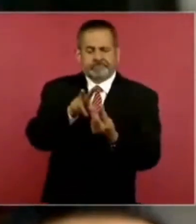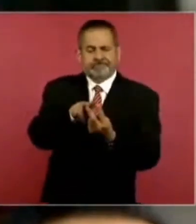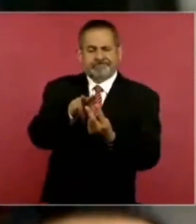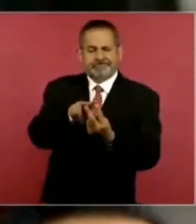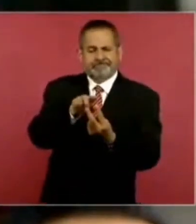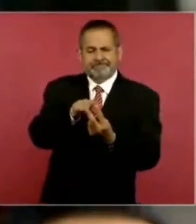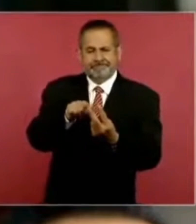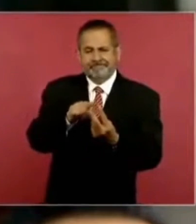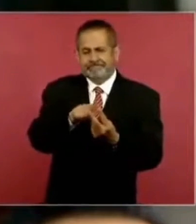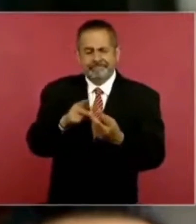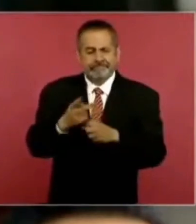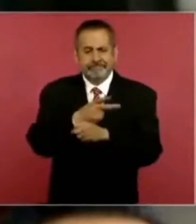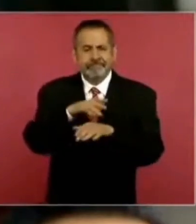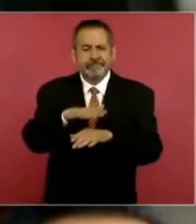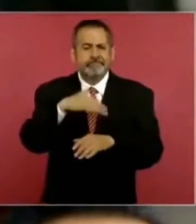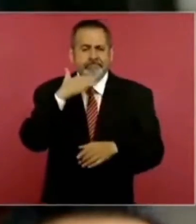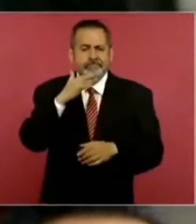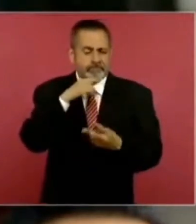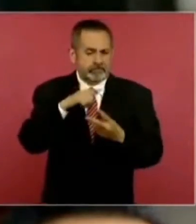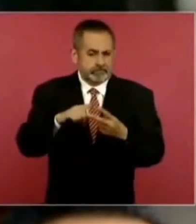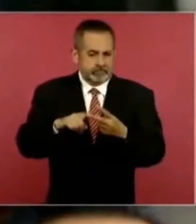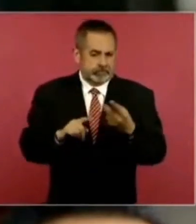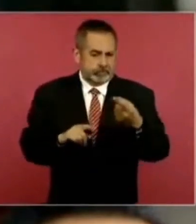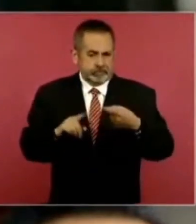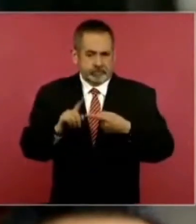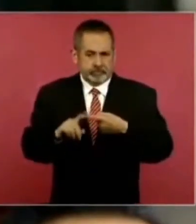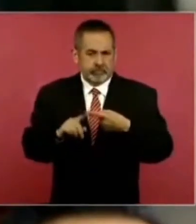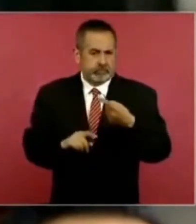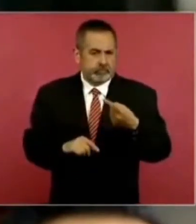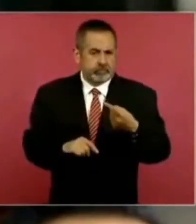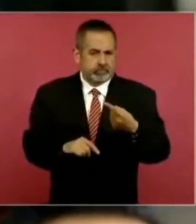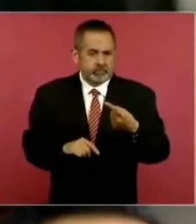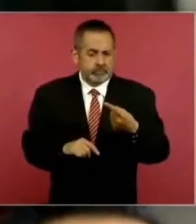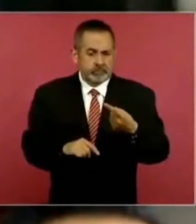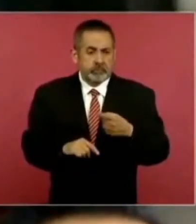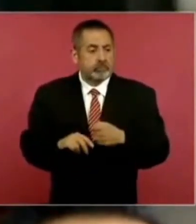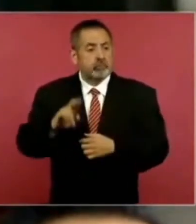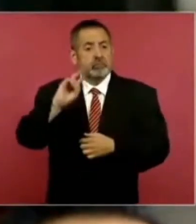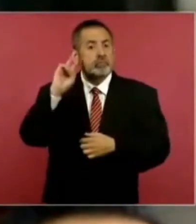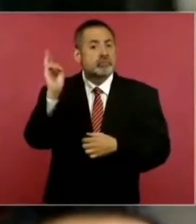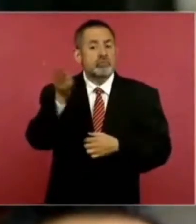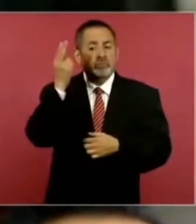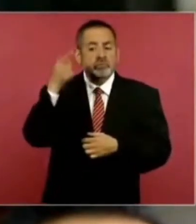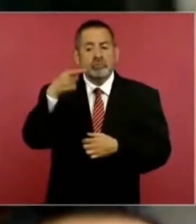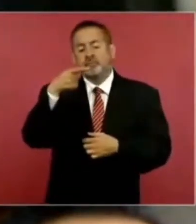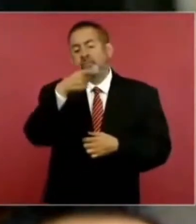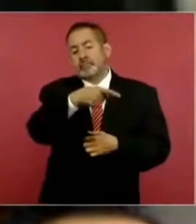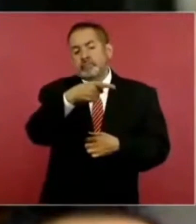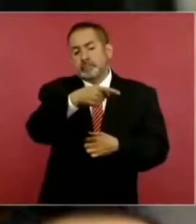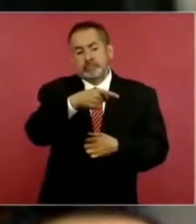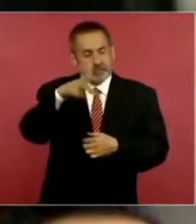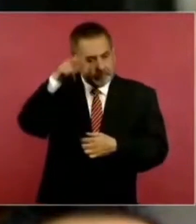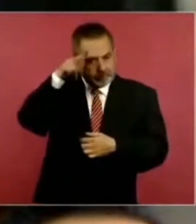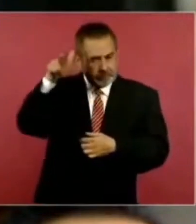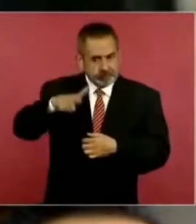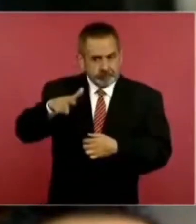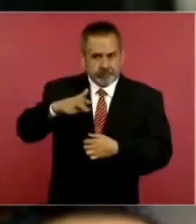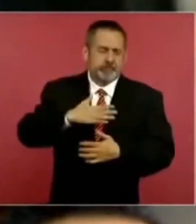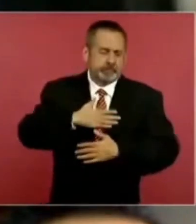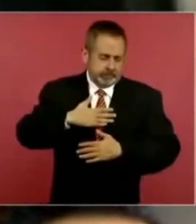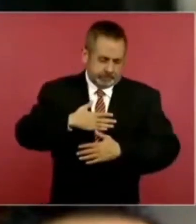sobre la corrupción. Una es sobre la Universidad Estatal de Hidalgo, mi